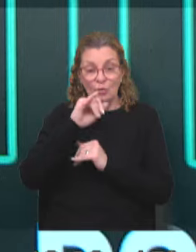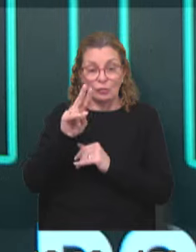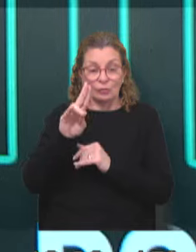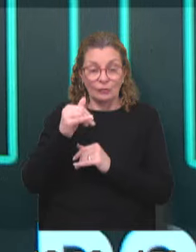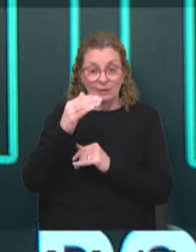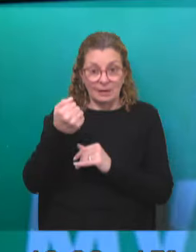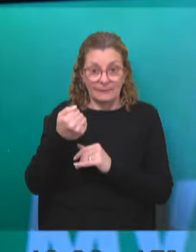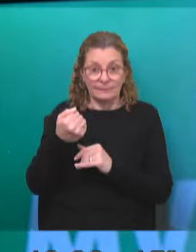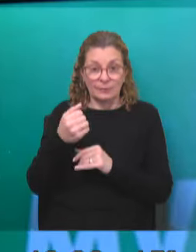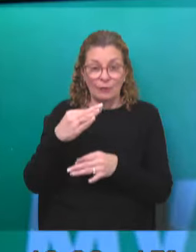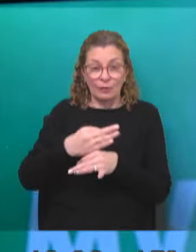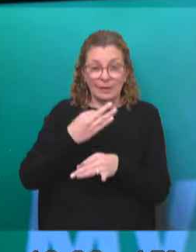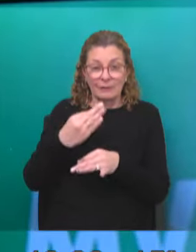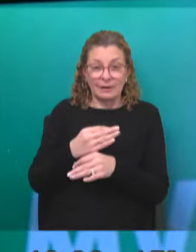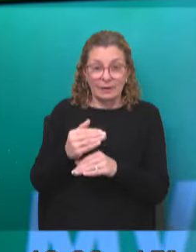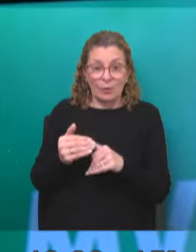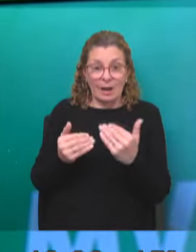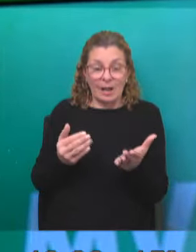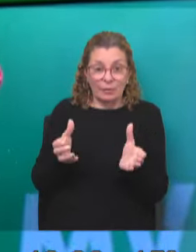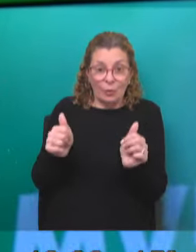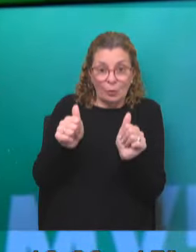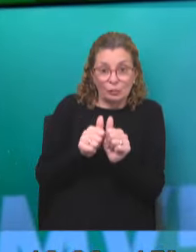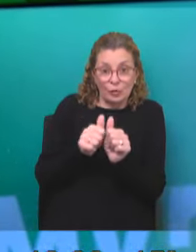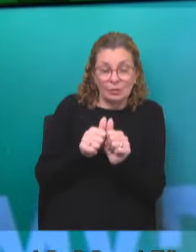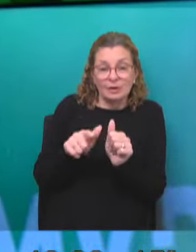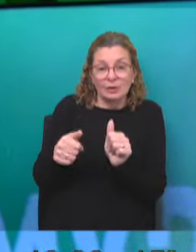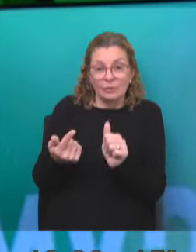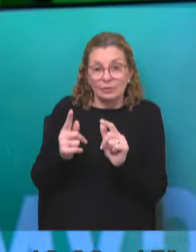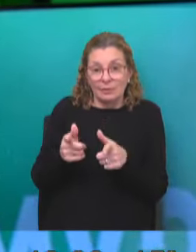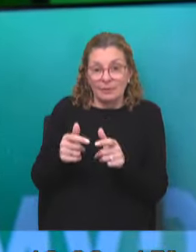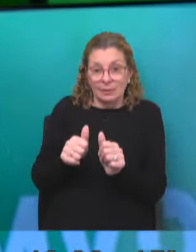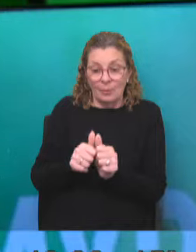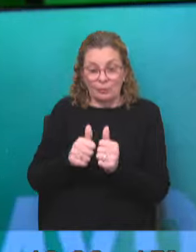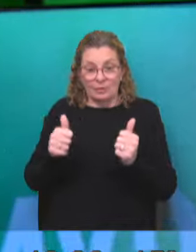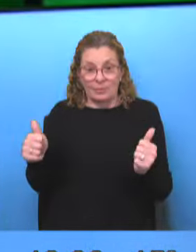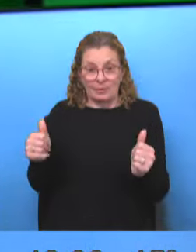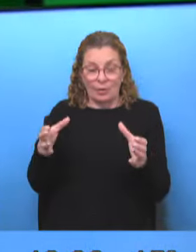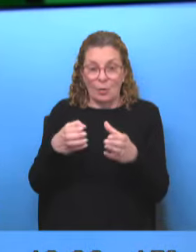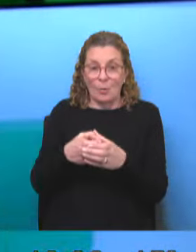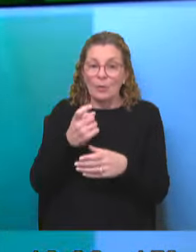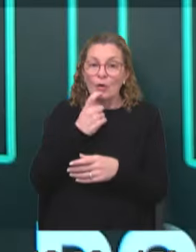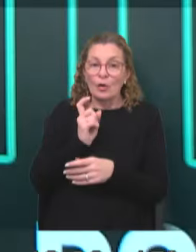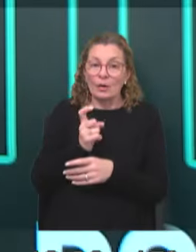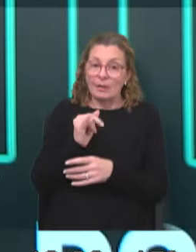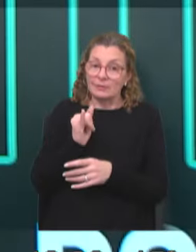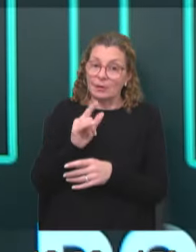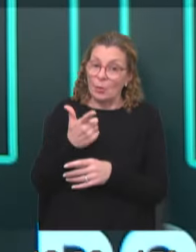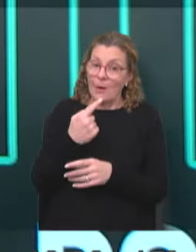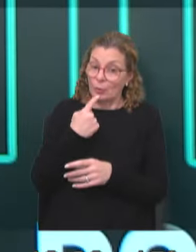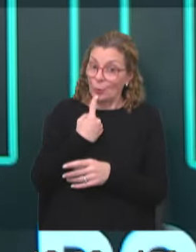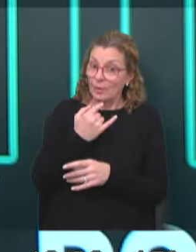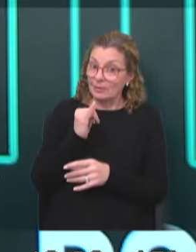bordaberri está representando por un lado Unión y por otro también separación dentro del propio partido Colorado sí sin duda se